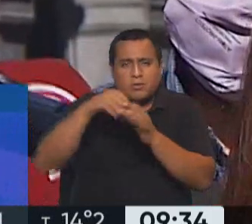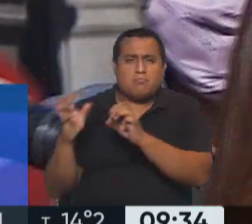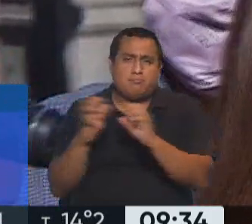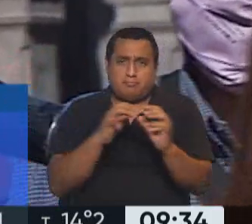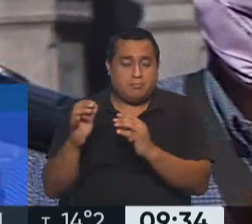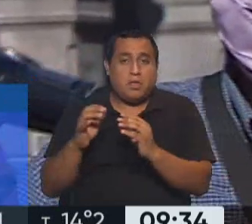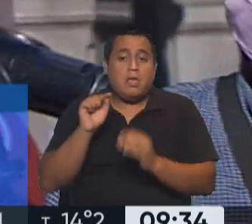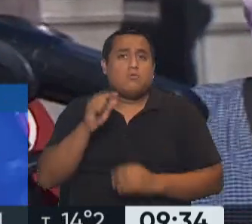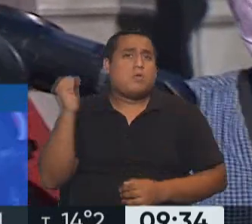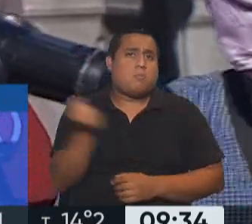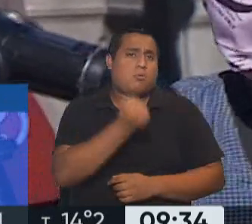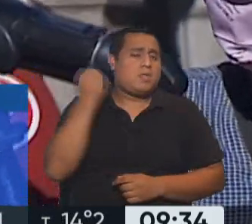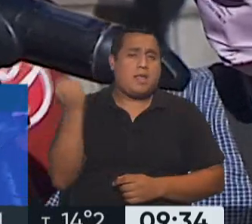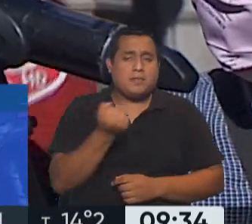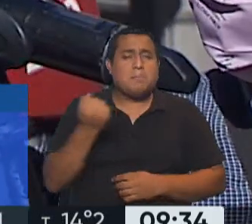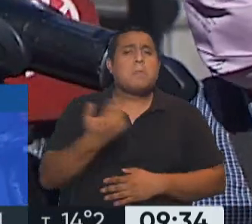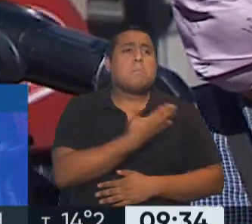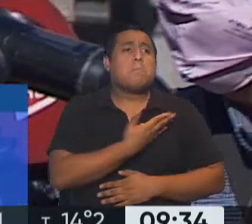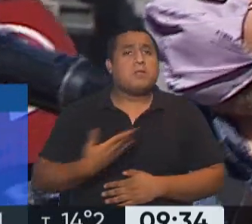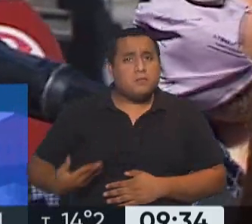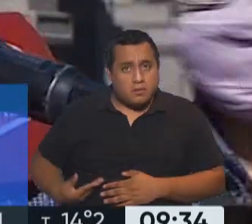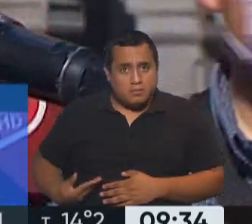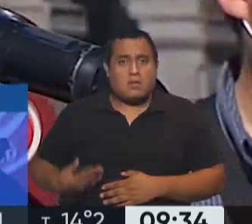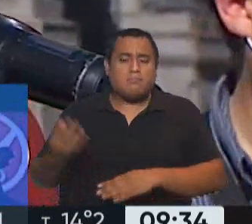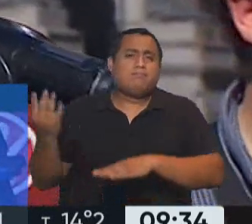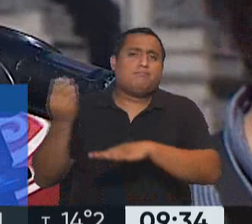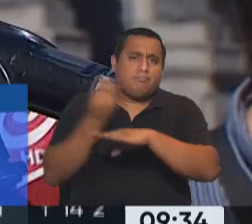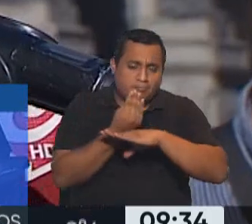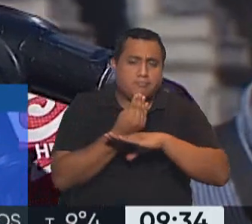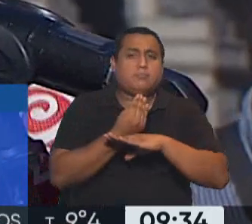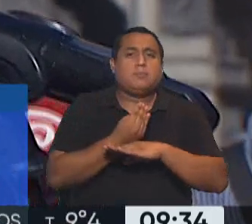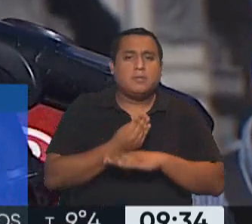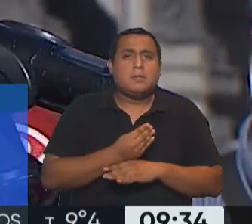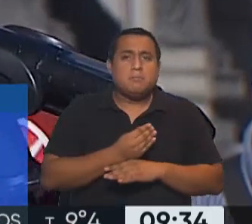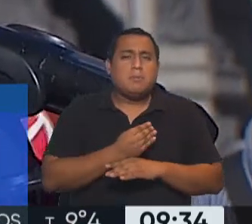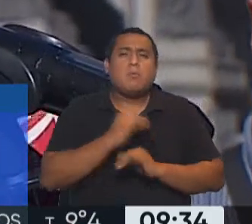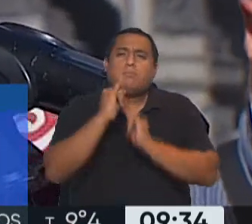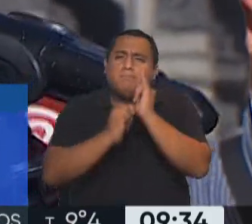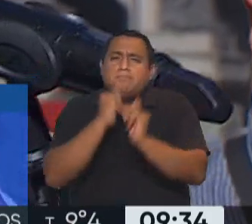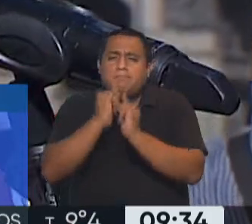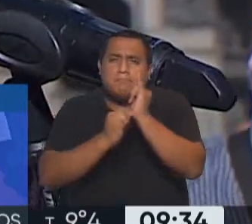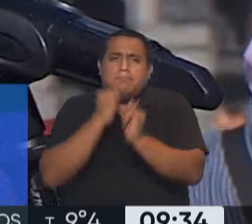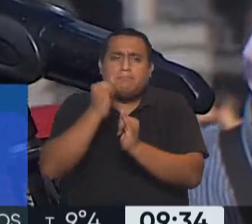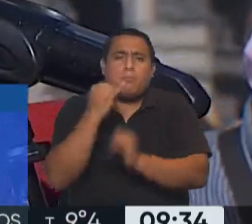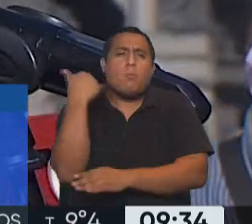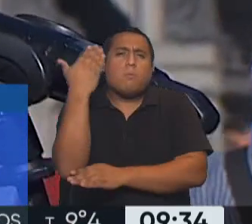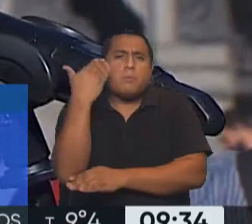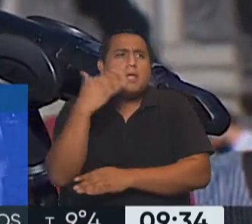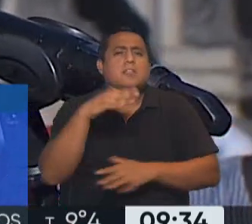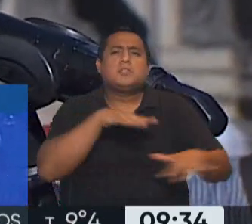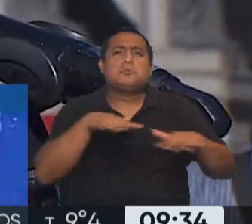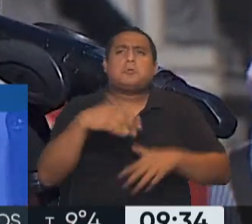político importante. El presidente va a hacer un raconto de lo que viene sucediendo, de cómo ve el país, y va a